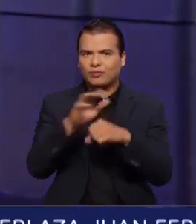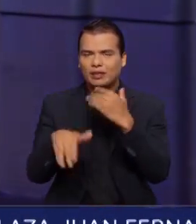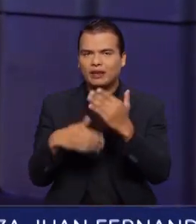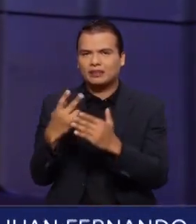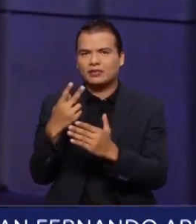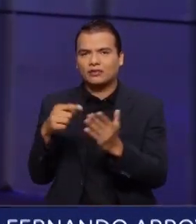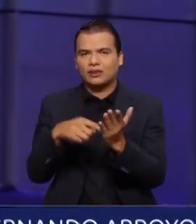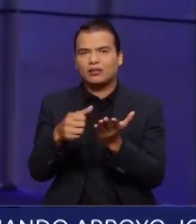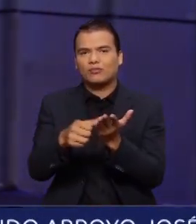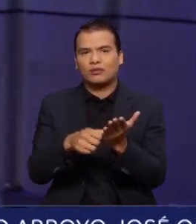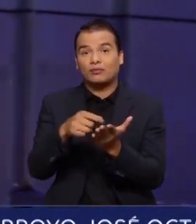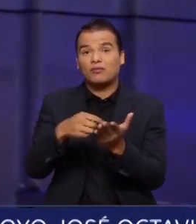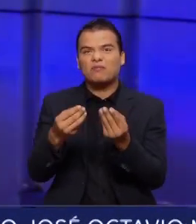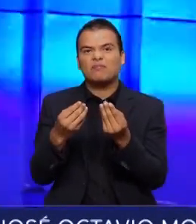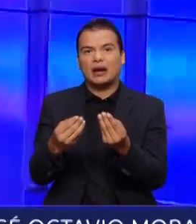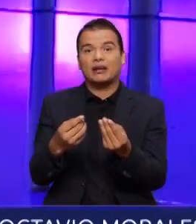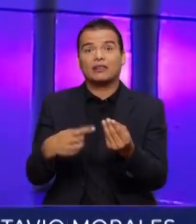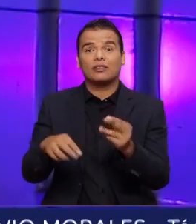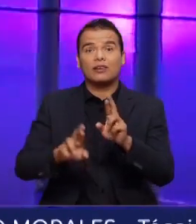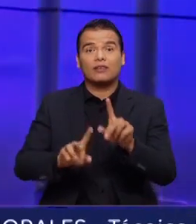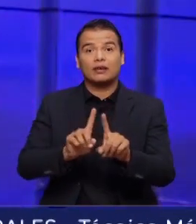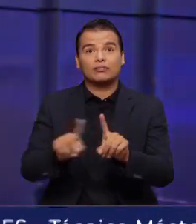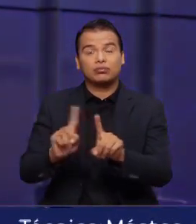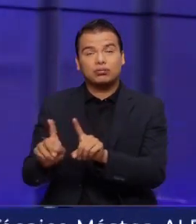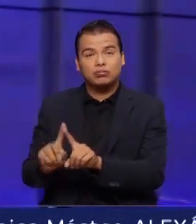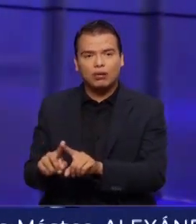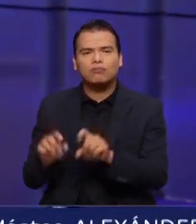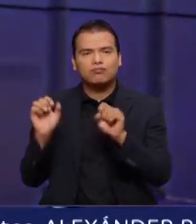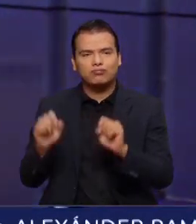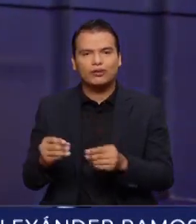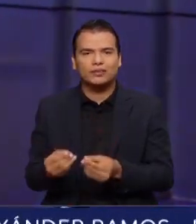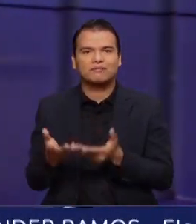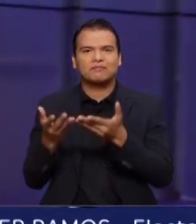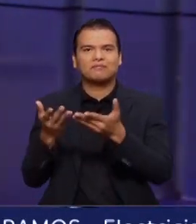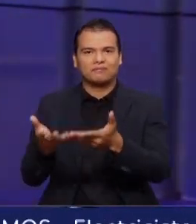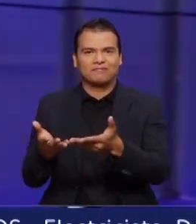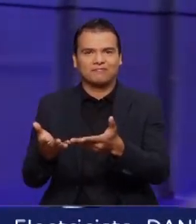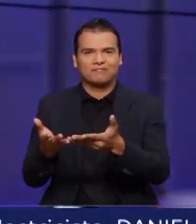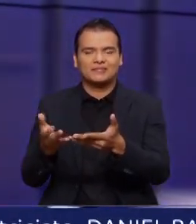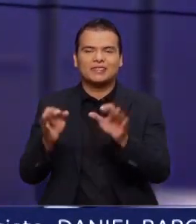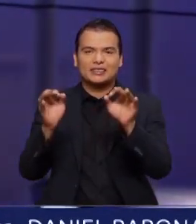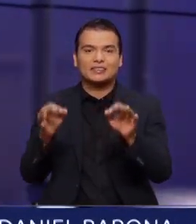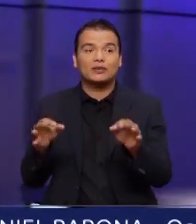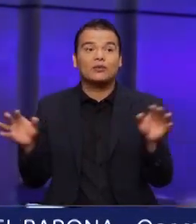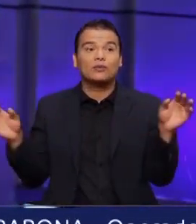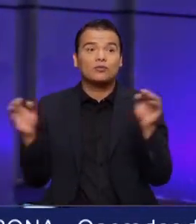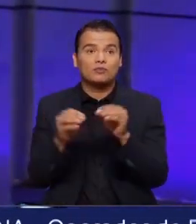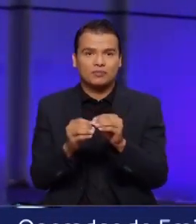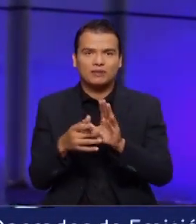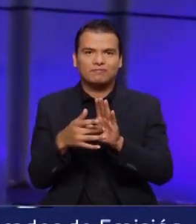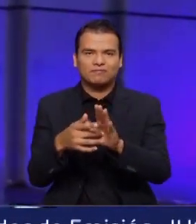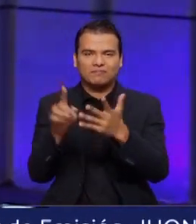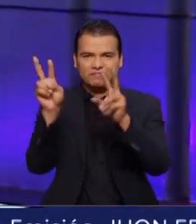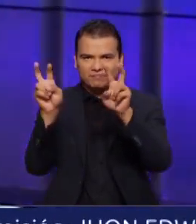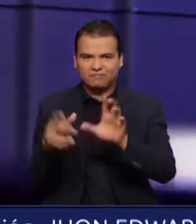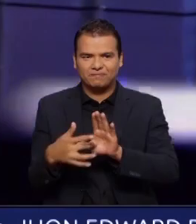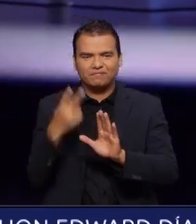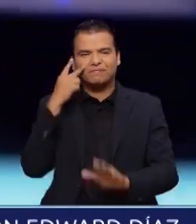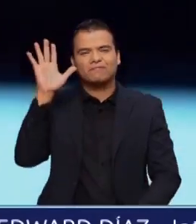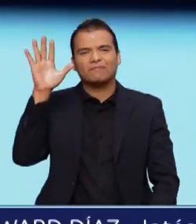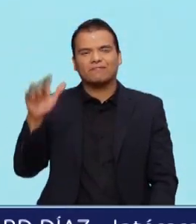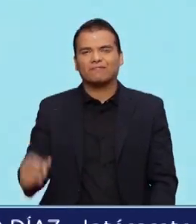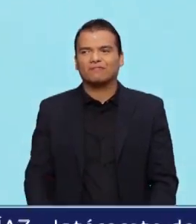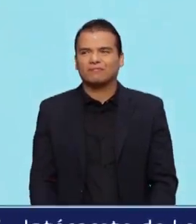mediodía, porque aún tienen posibilidades de participar por un árbol de Navidad completamente decorado y, por supuesto, para ponerlos al día con todo.